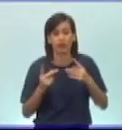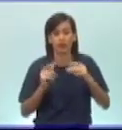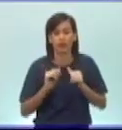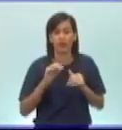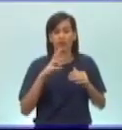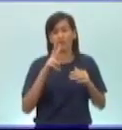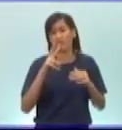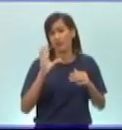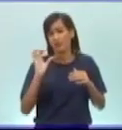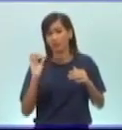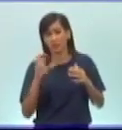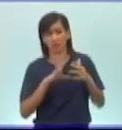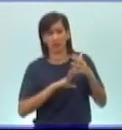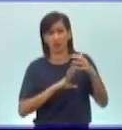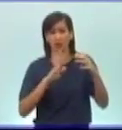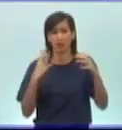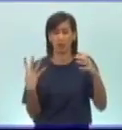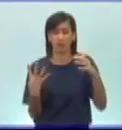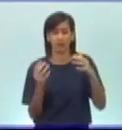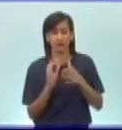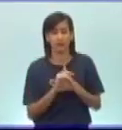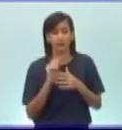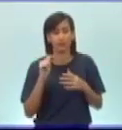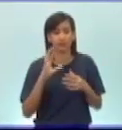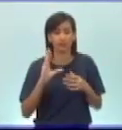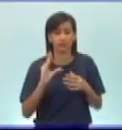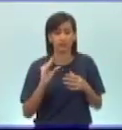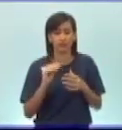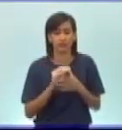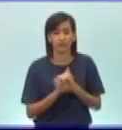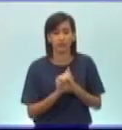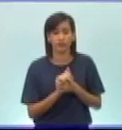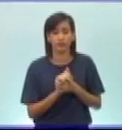por 4 es igual a 20, por lo tanto